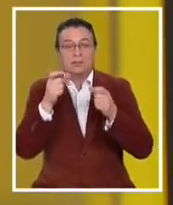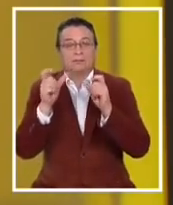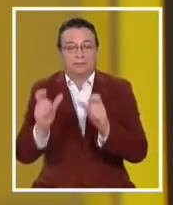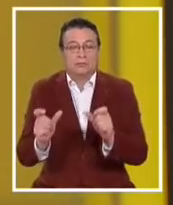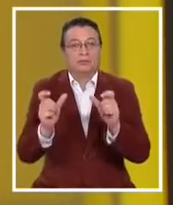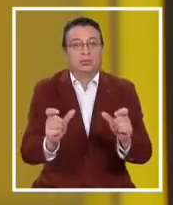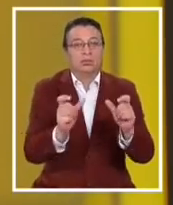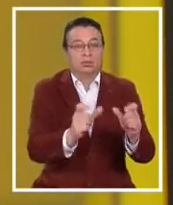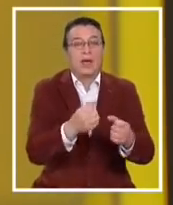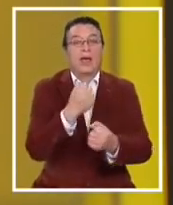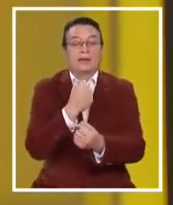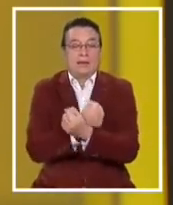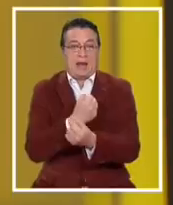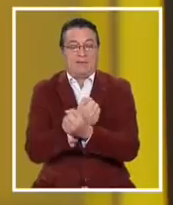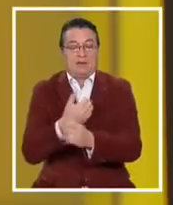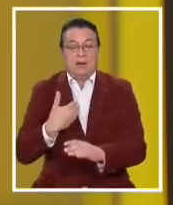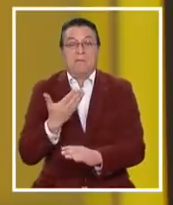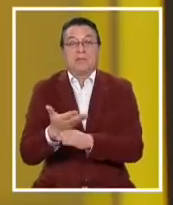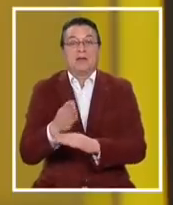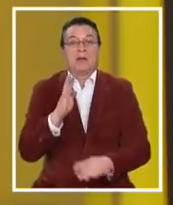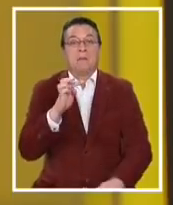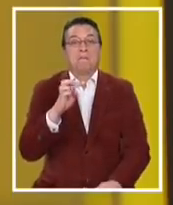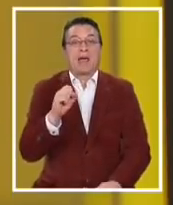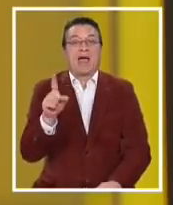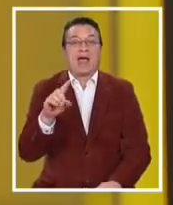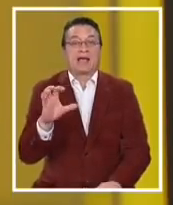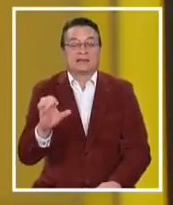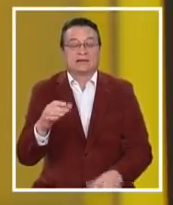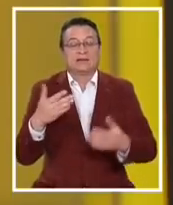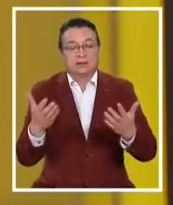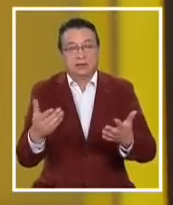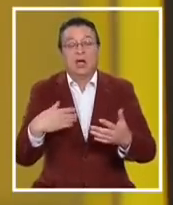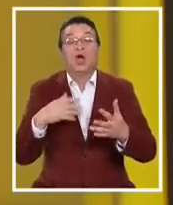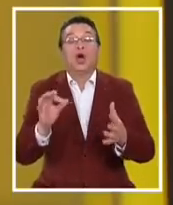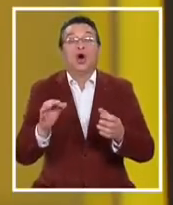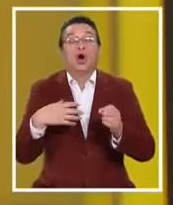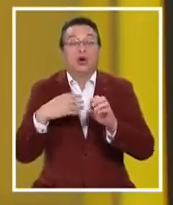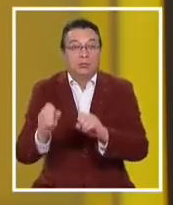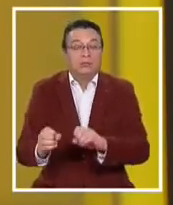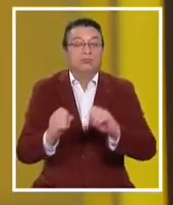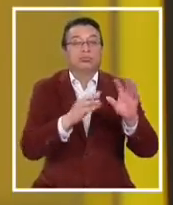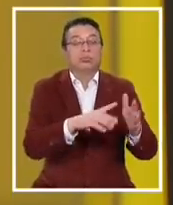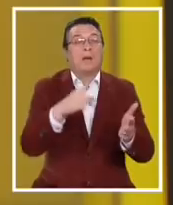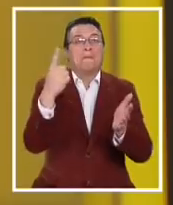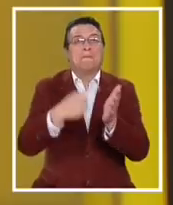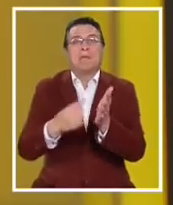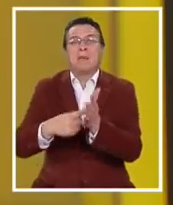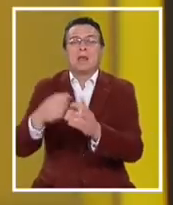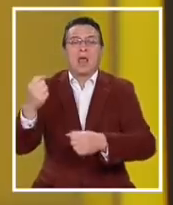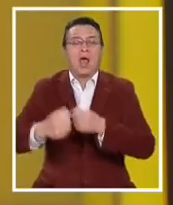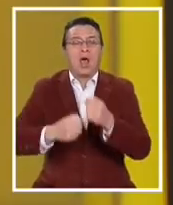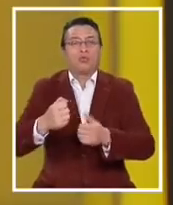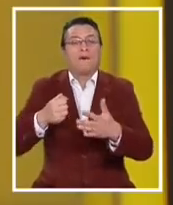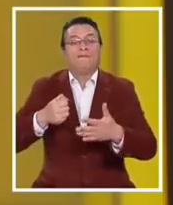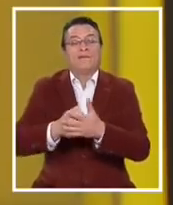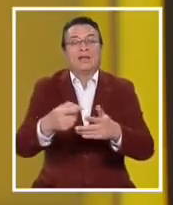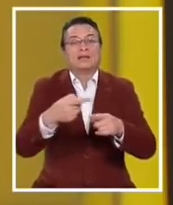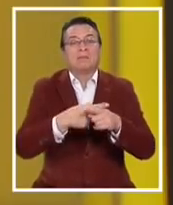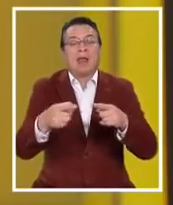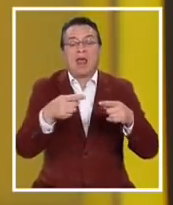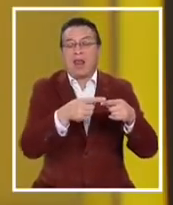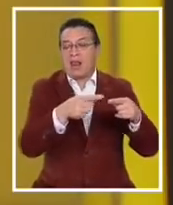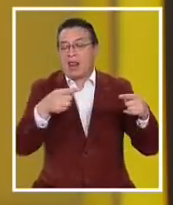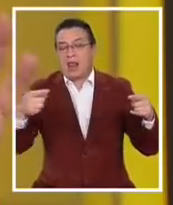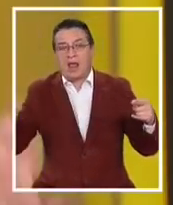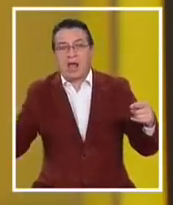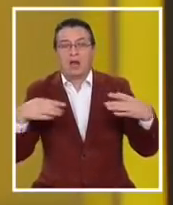ya sea el carabinero que nos pida el pase o esto de que se hayan trasladado no sé cuántos miles de autos durante este fin de semana largo y que en algún minuto,